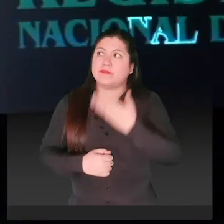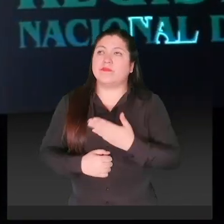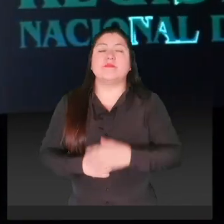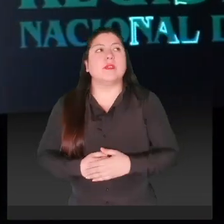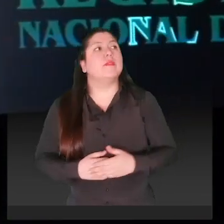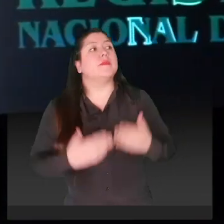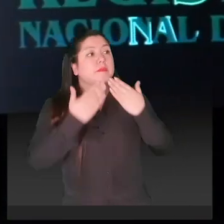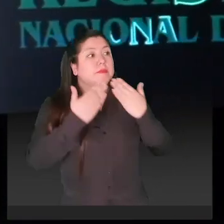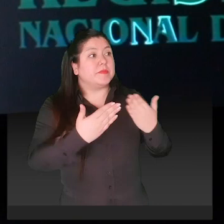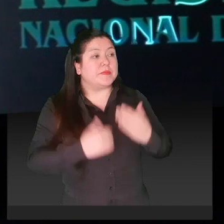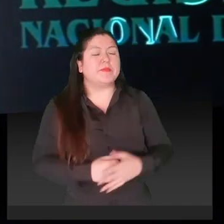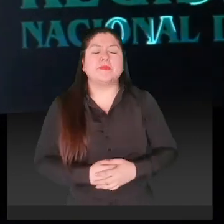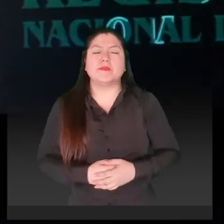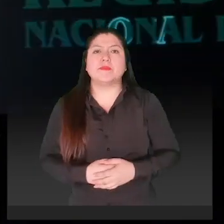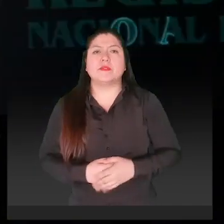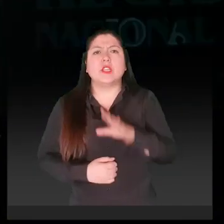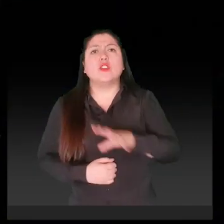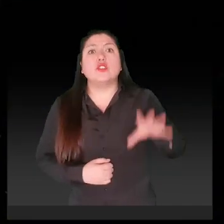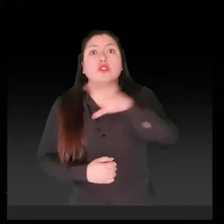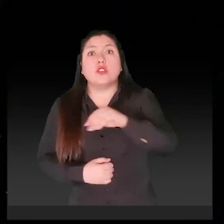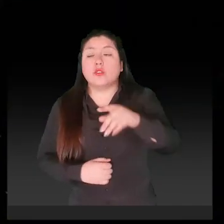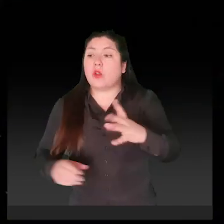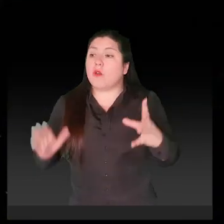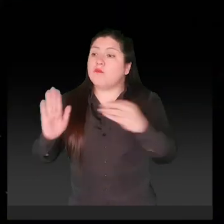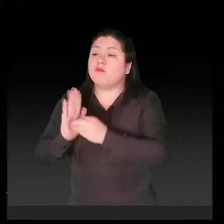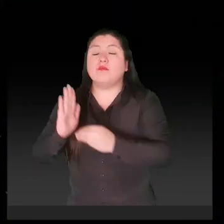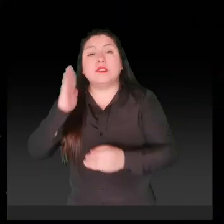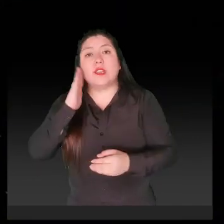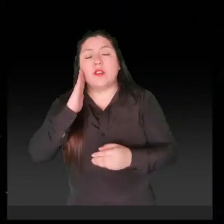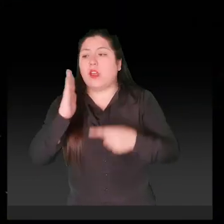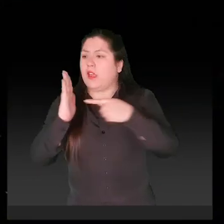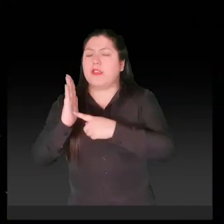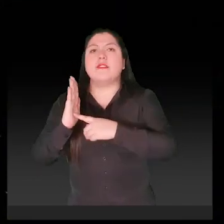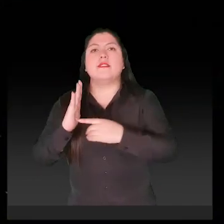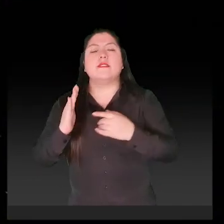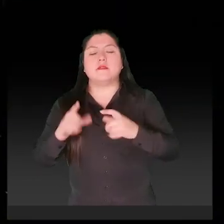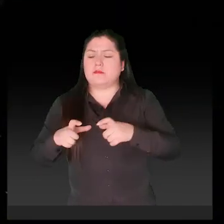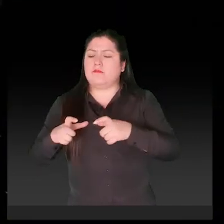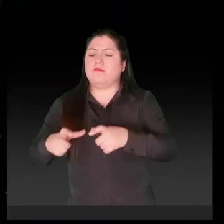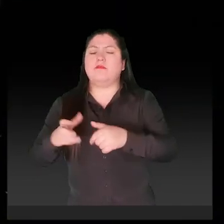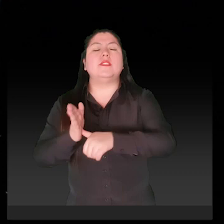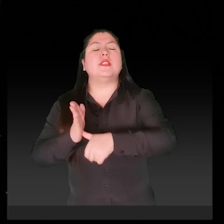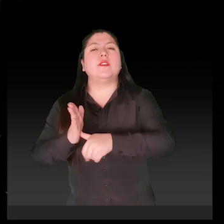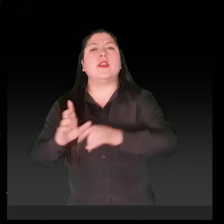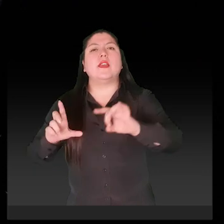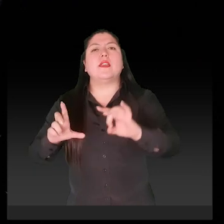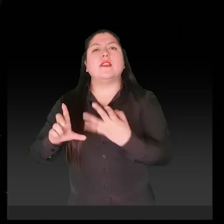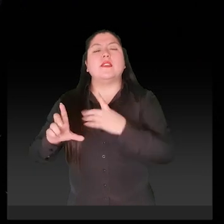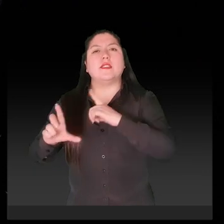Este es el proceso de activación de la cédula, señor registrador. Muchas gracias. Lo que va a llegar ahí al celular de todos